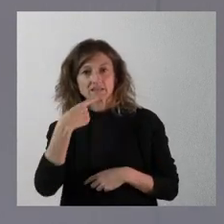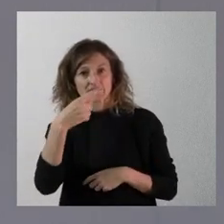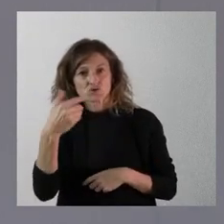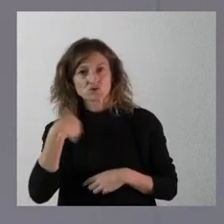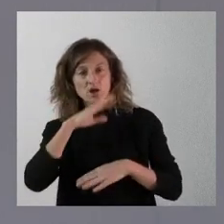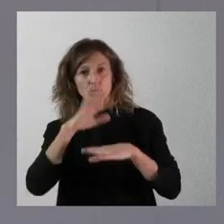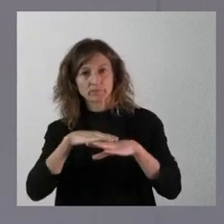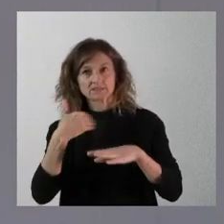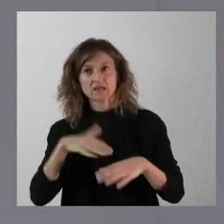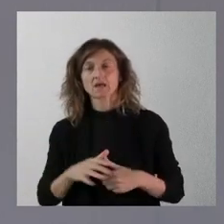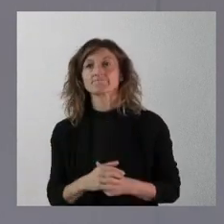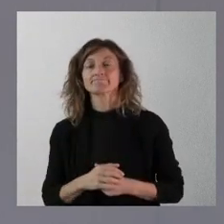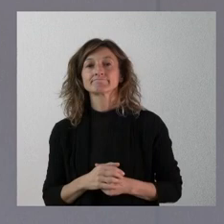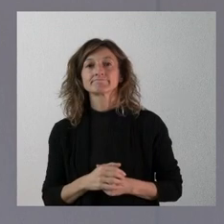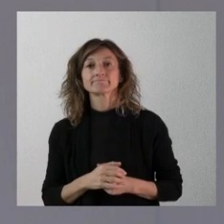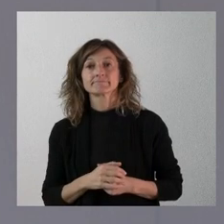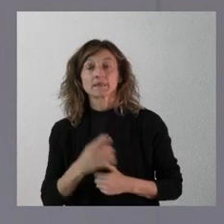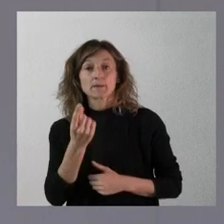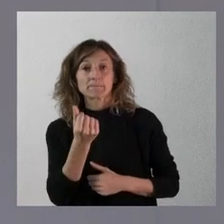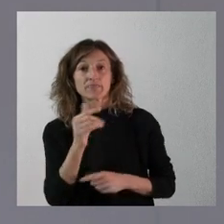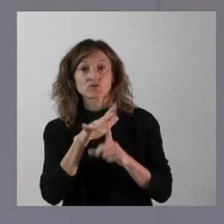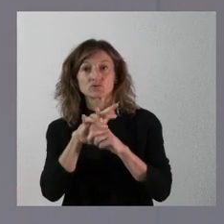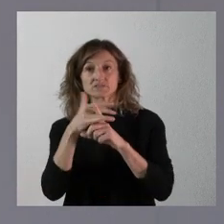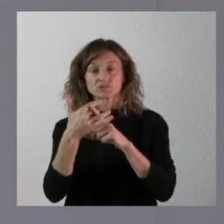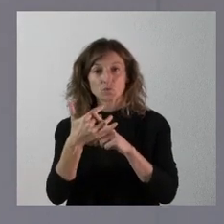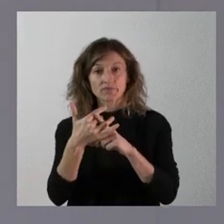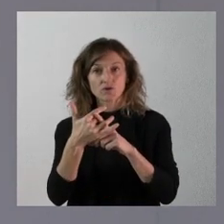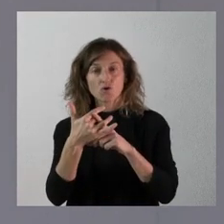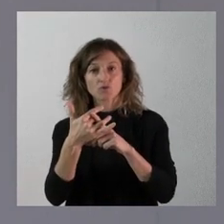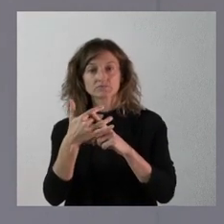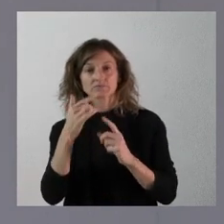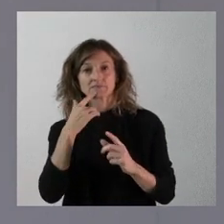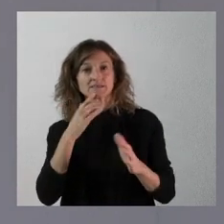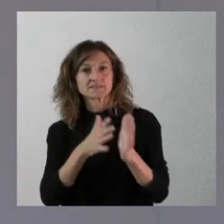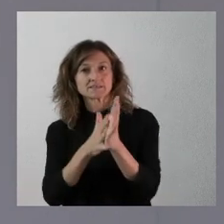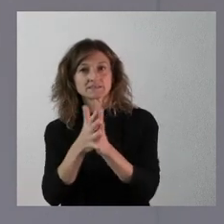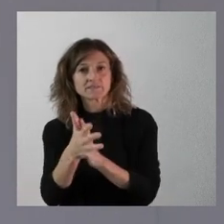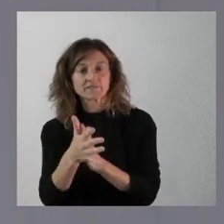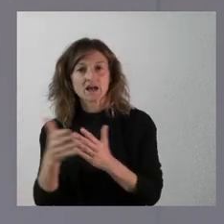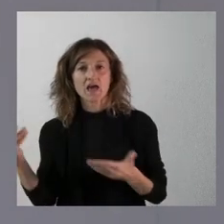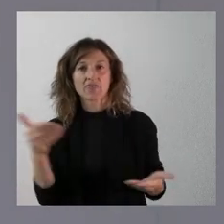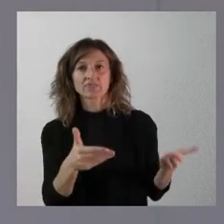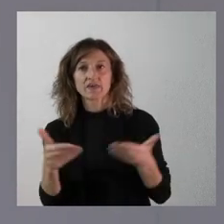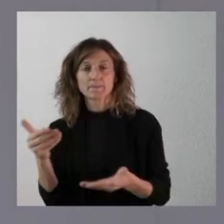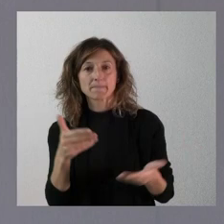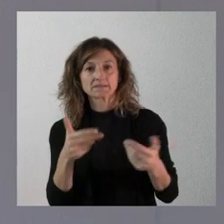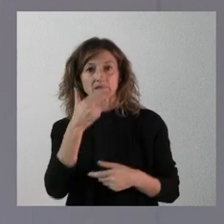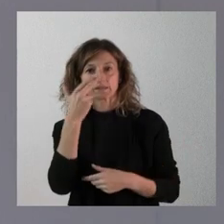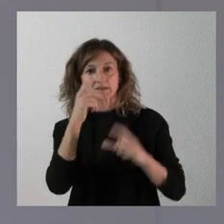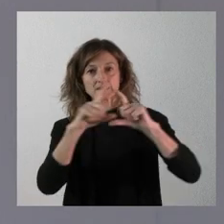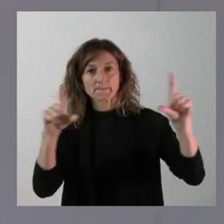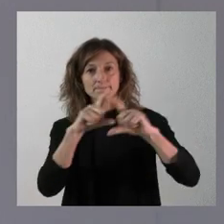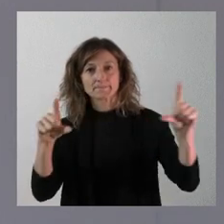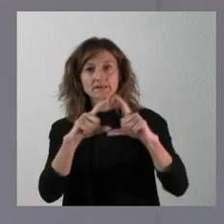cumpliendo este precio y estas circunstancias está suponiendo una importante demanda interés por parte de muchas empresas